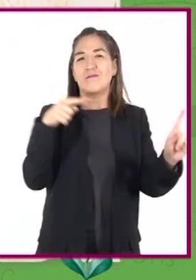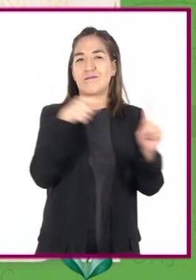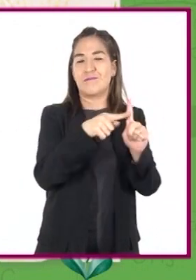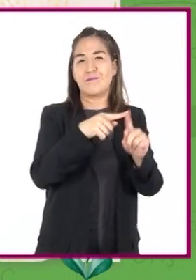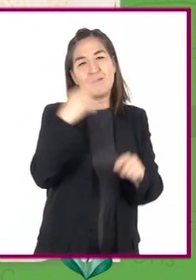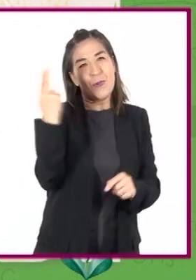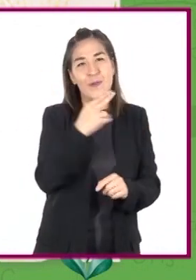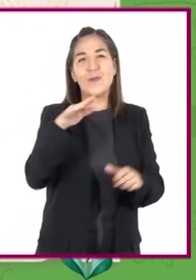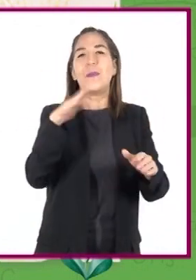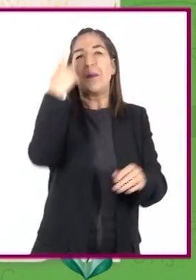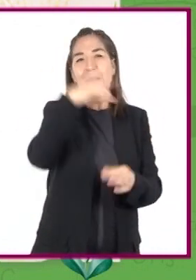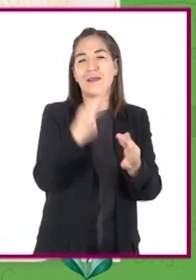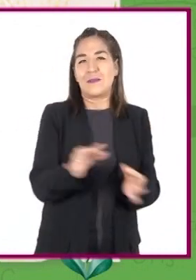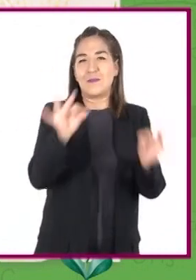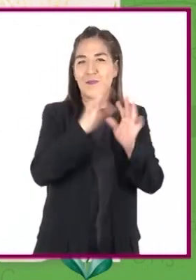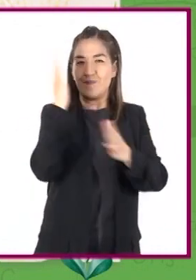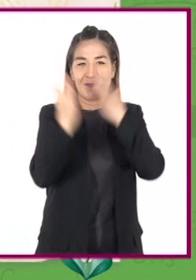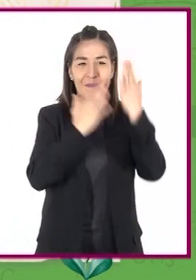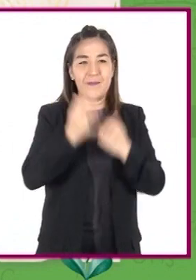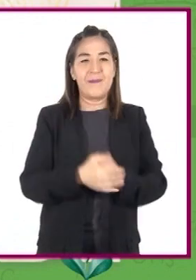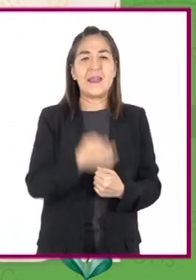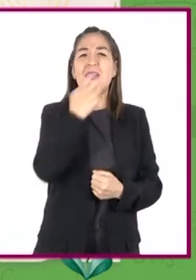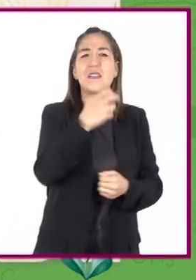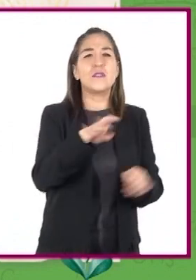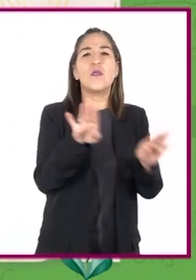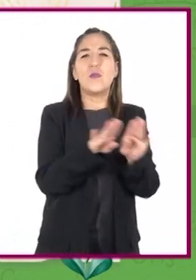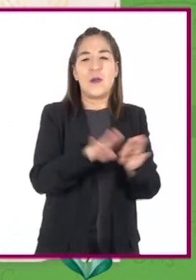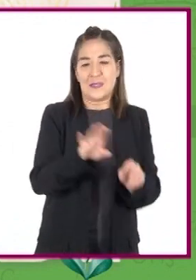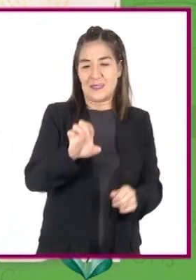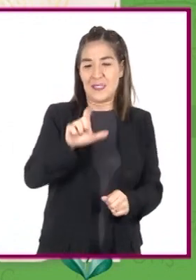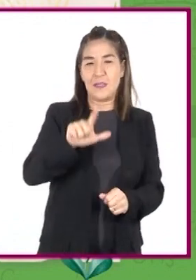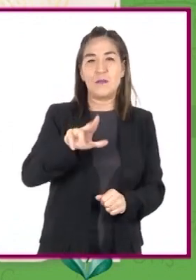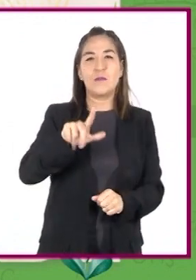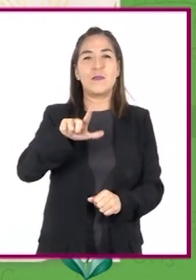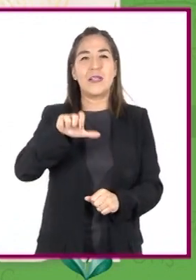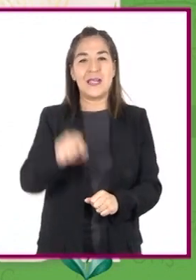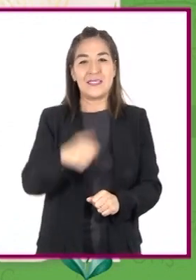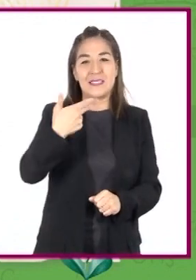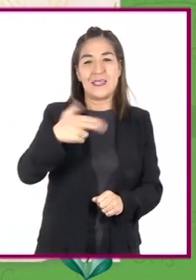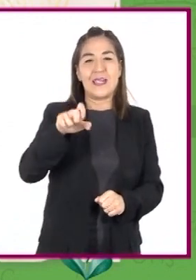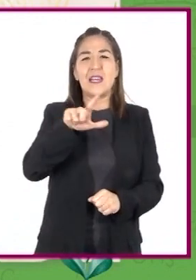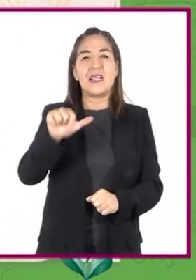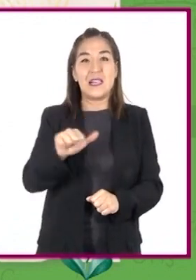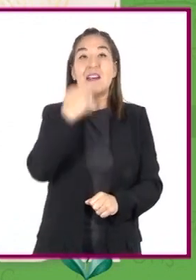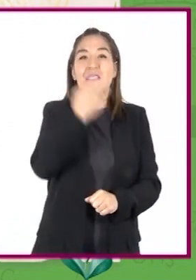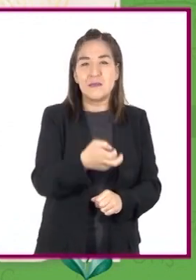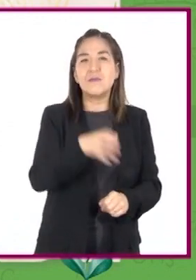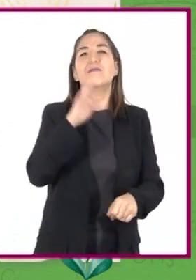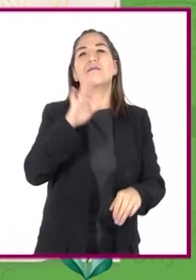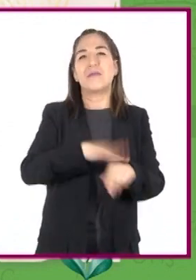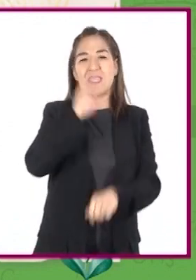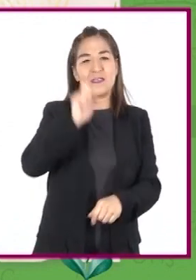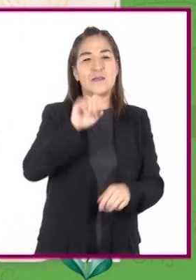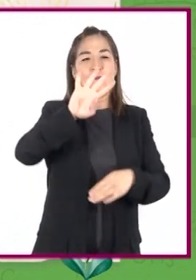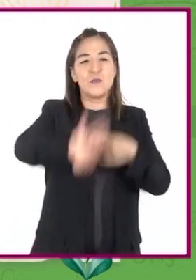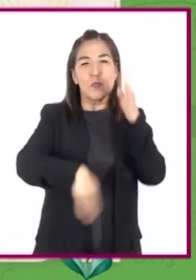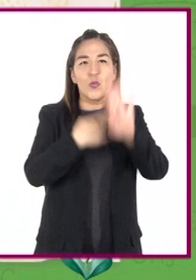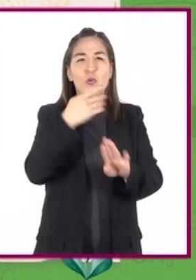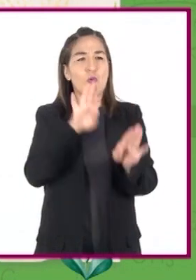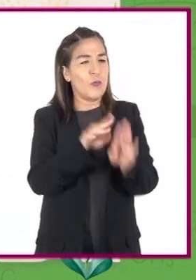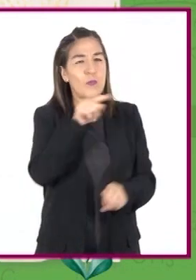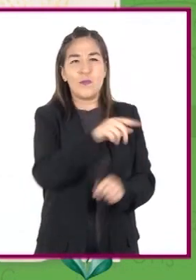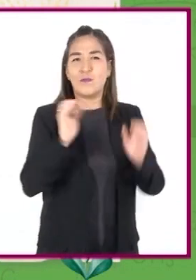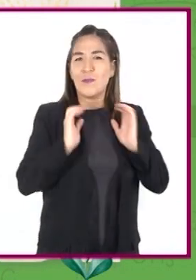básica. El peso de las células HeLa que existen hoy en el mundo supera varias veces el del cuerpo de Henrietta